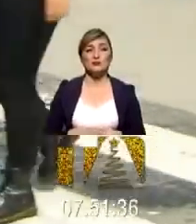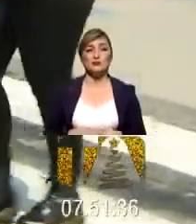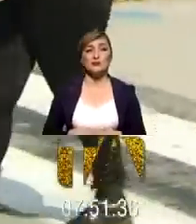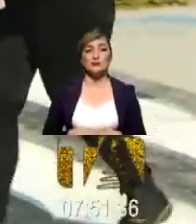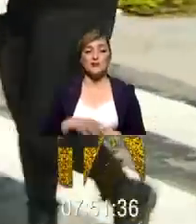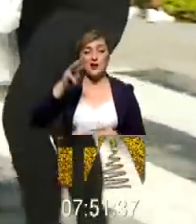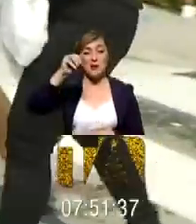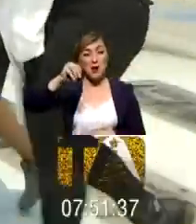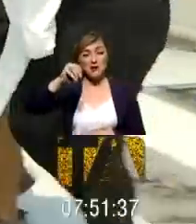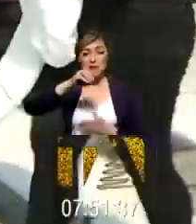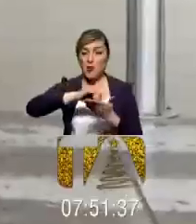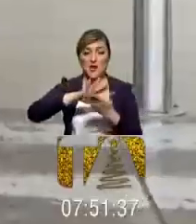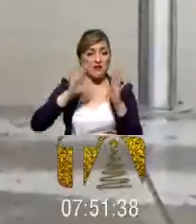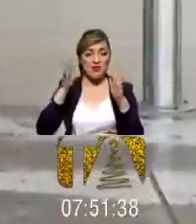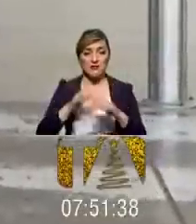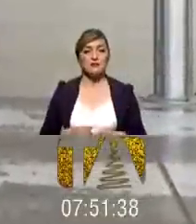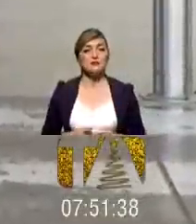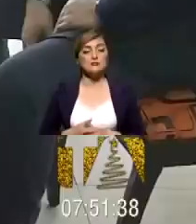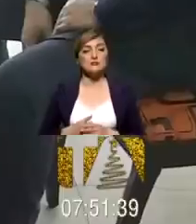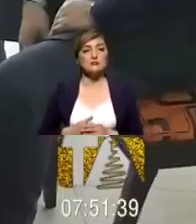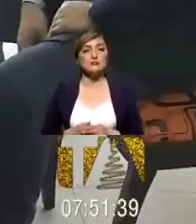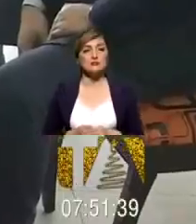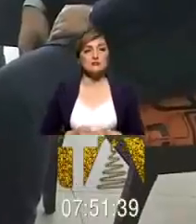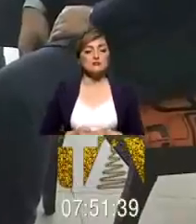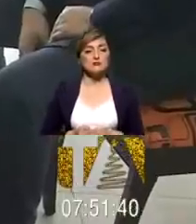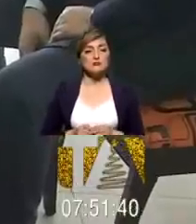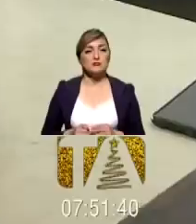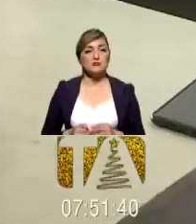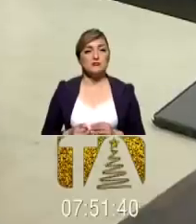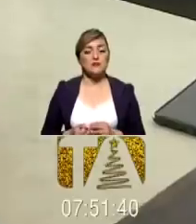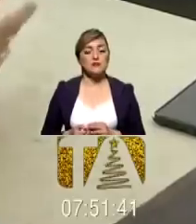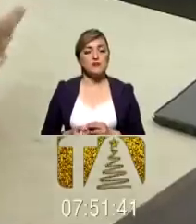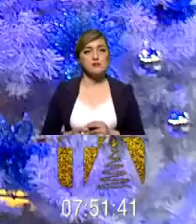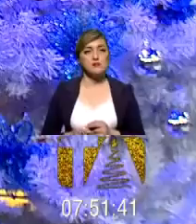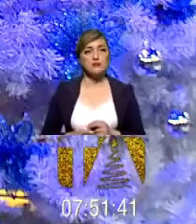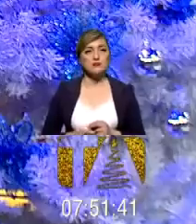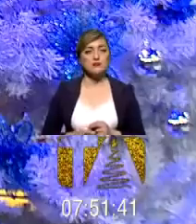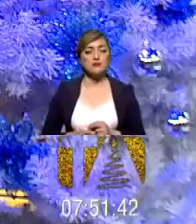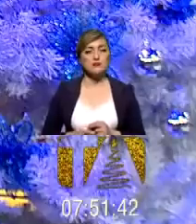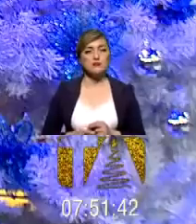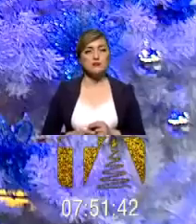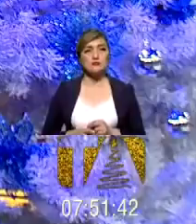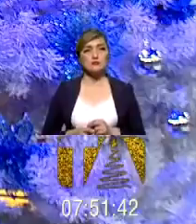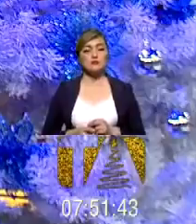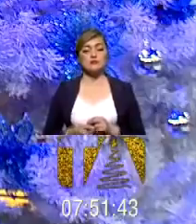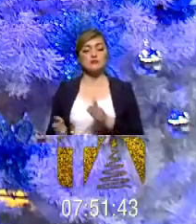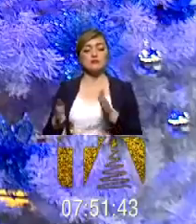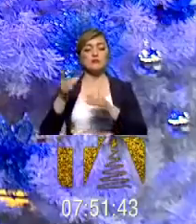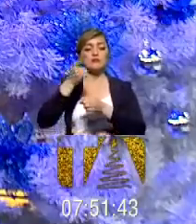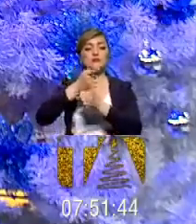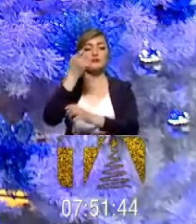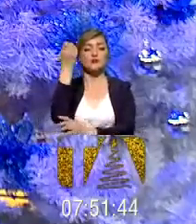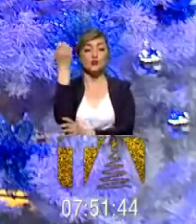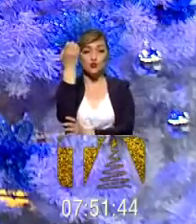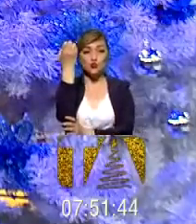martes, pero que aún no se aplican. En Guayaquil, Carlos Acoto, 24 horas. Tras el decreto de estado